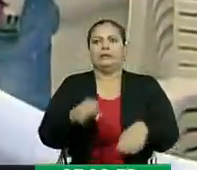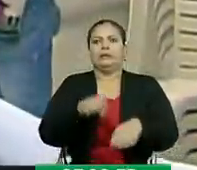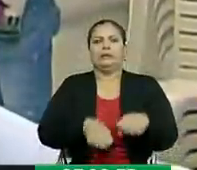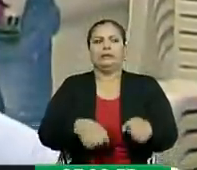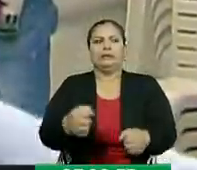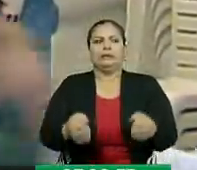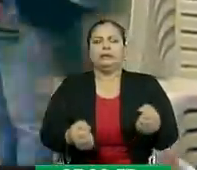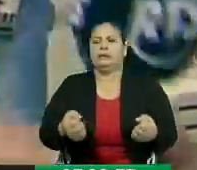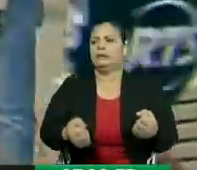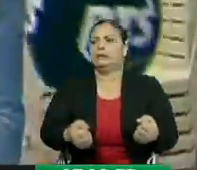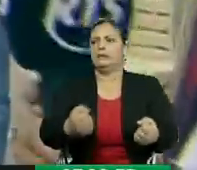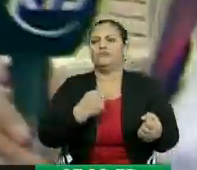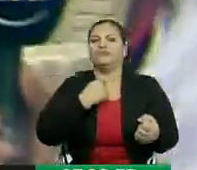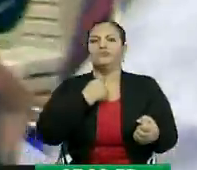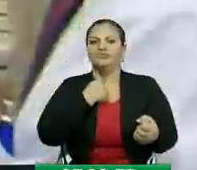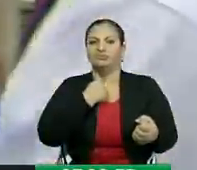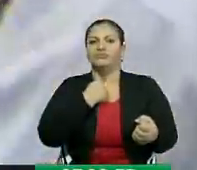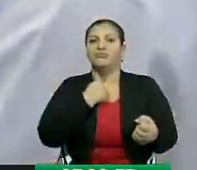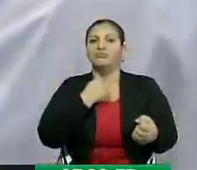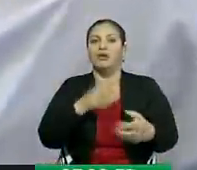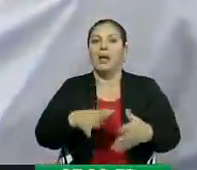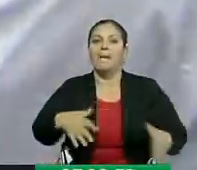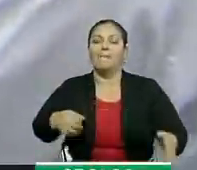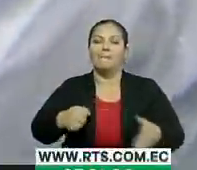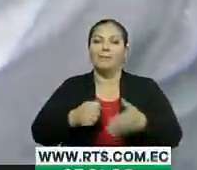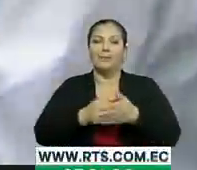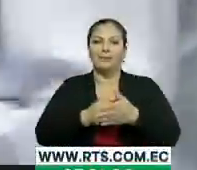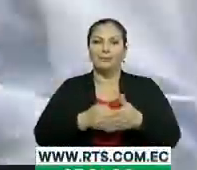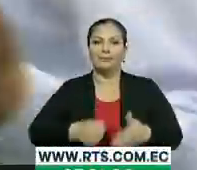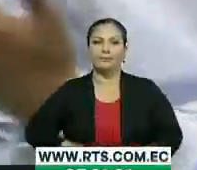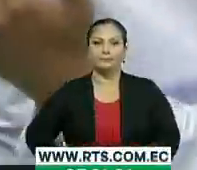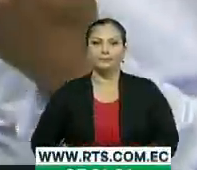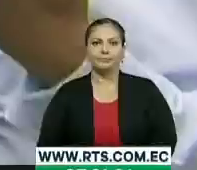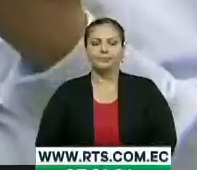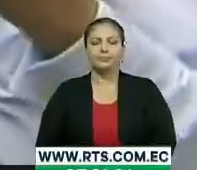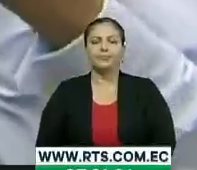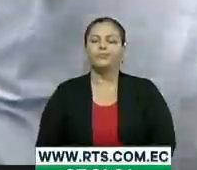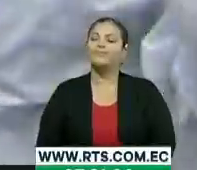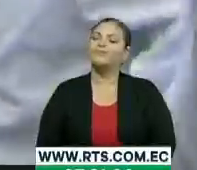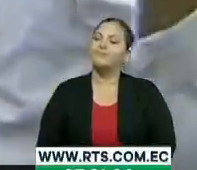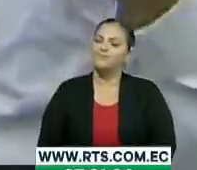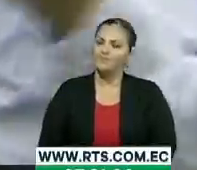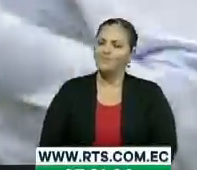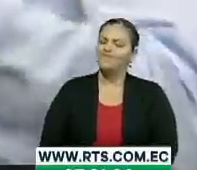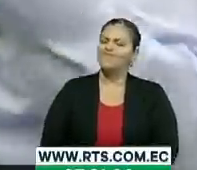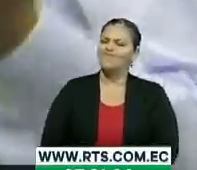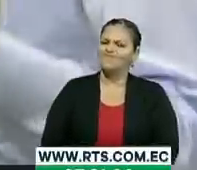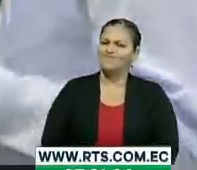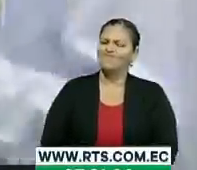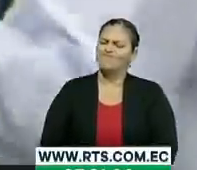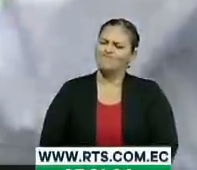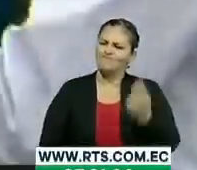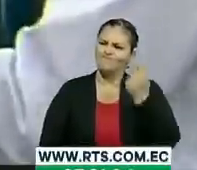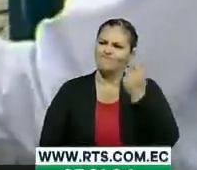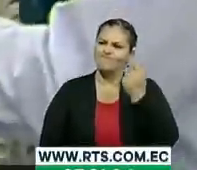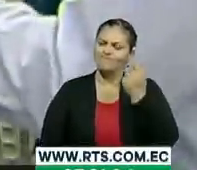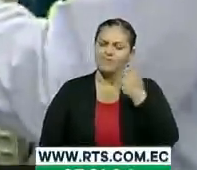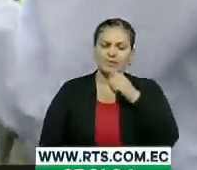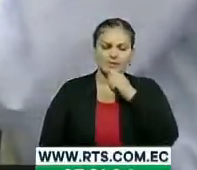tengo aquí en la casa. Estamos hablando de un vehículo que no presentó desperfectos estando por allá en el camino, sino desde